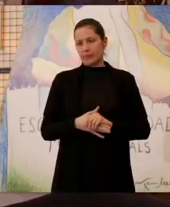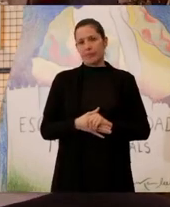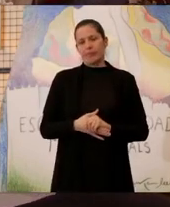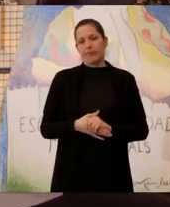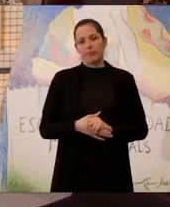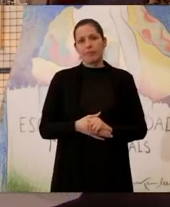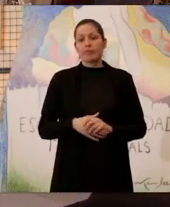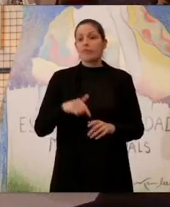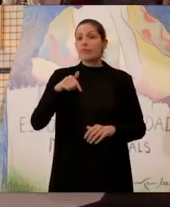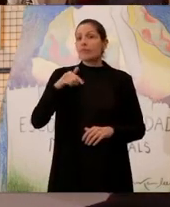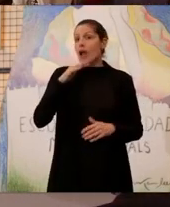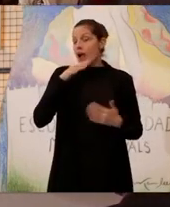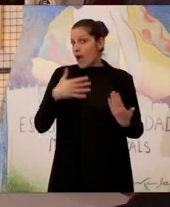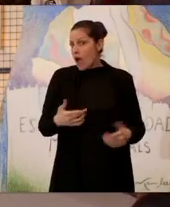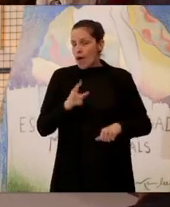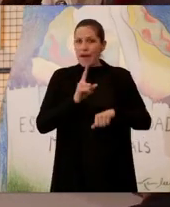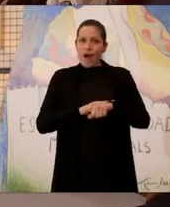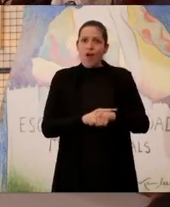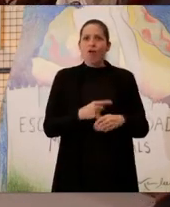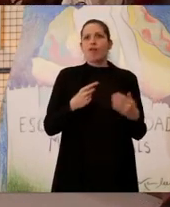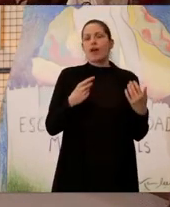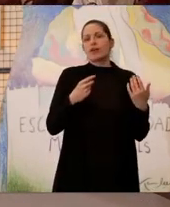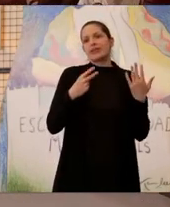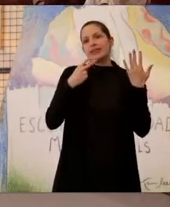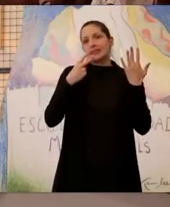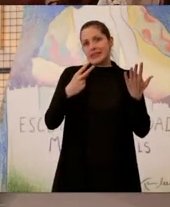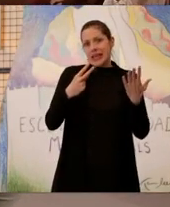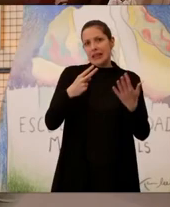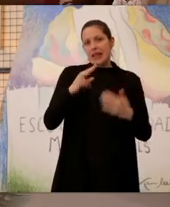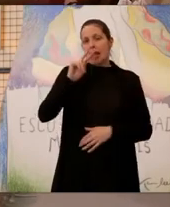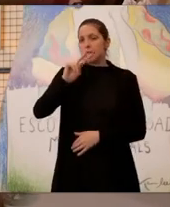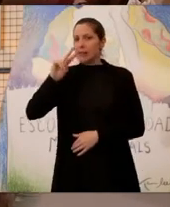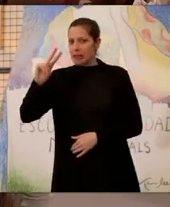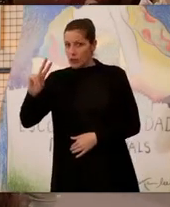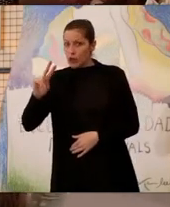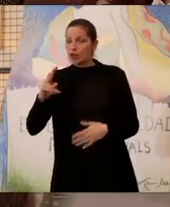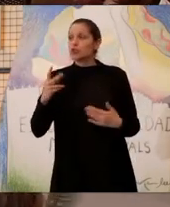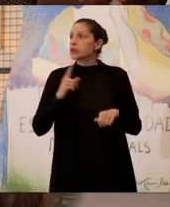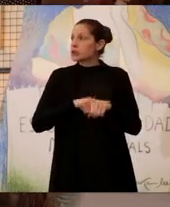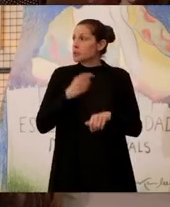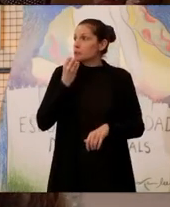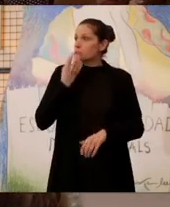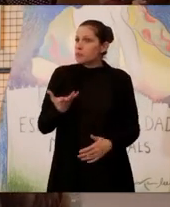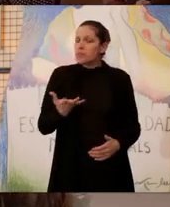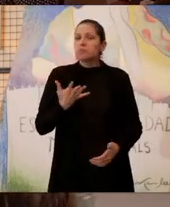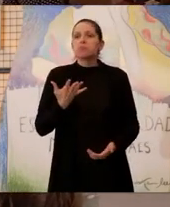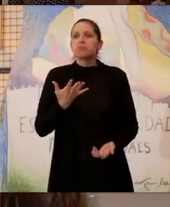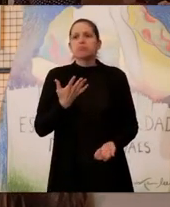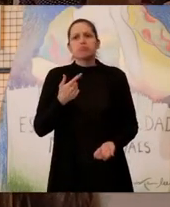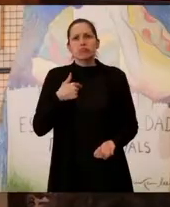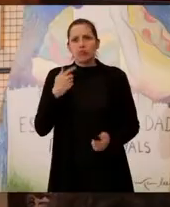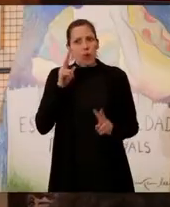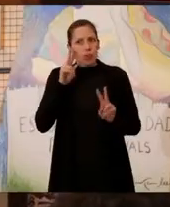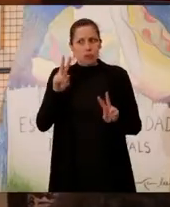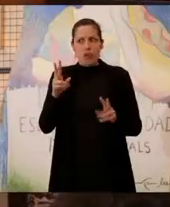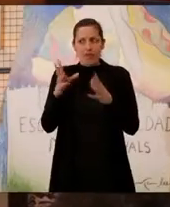son las 5:22 vamos bien de tiempo Así que si os parece porque sé que alguna de vosotras está deseando preguntar